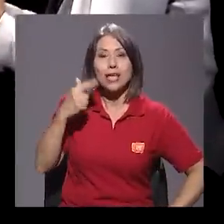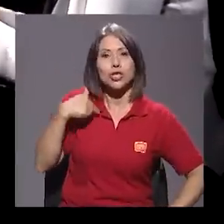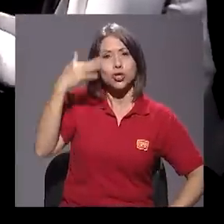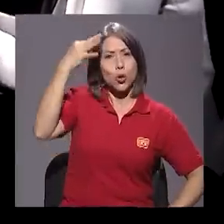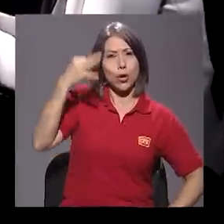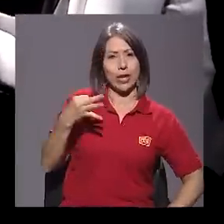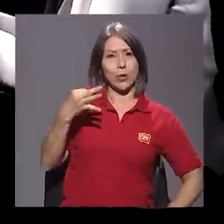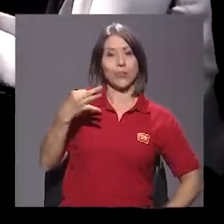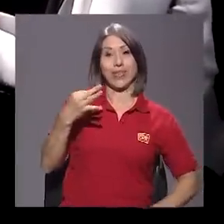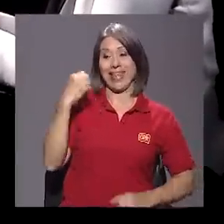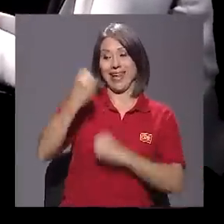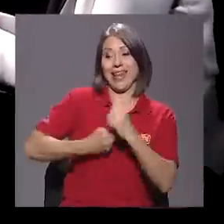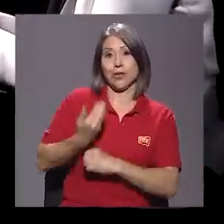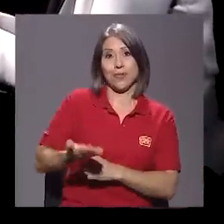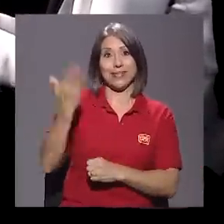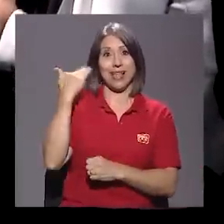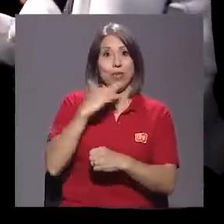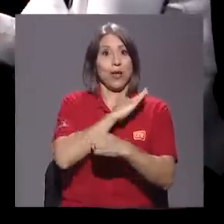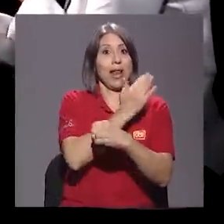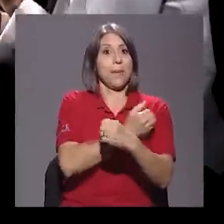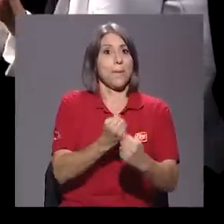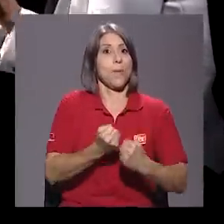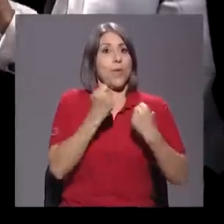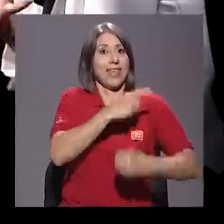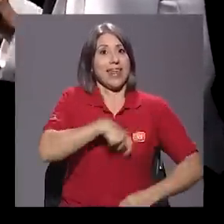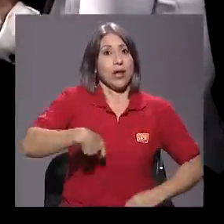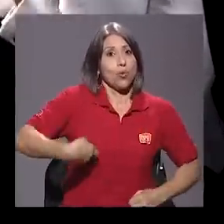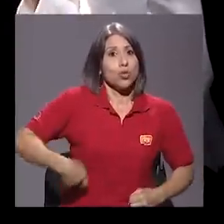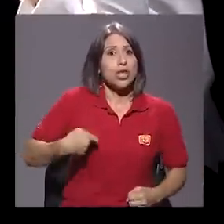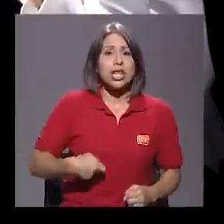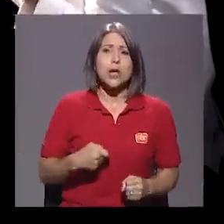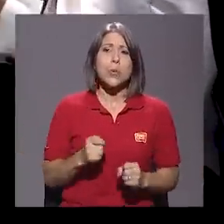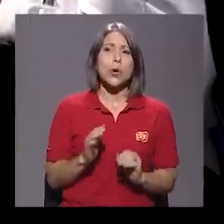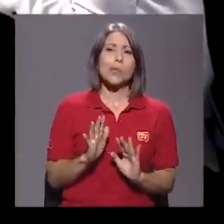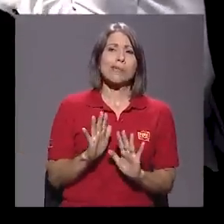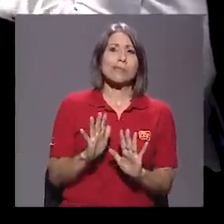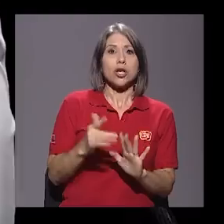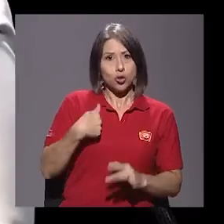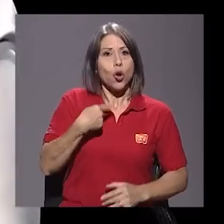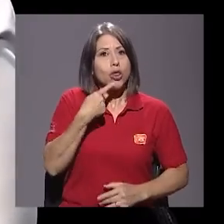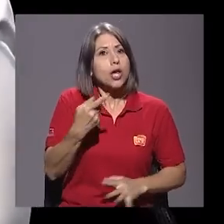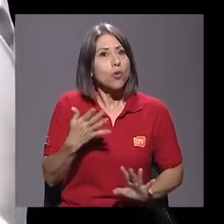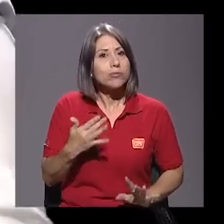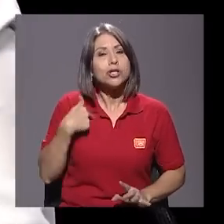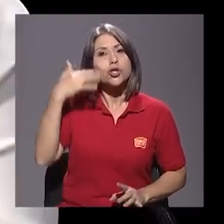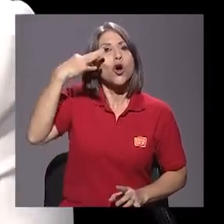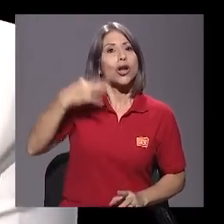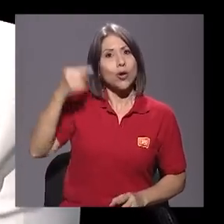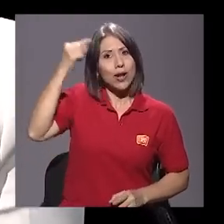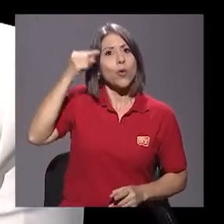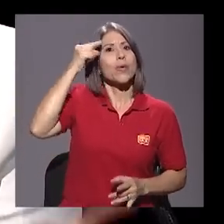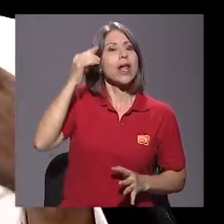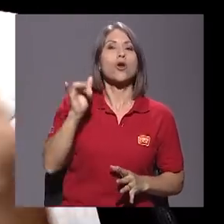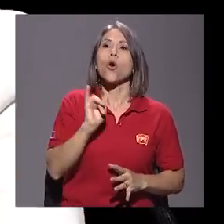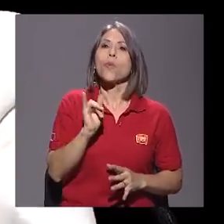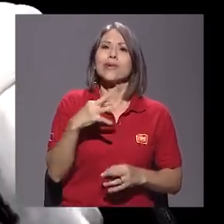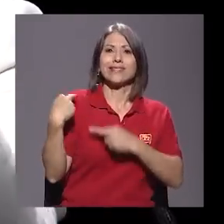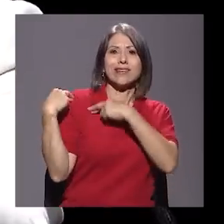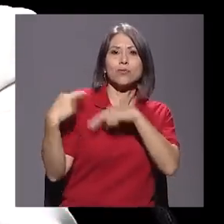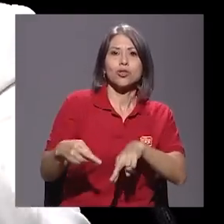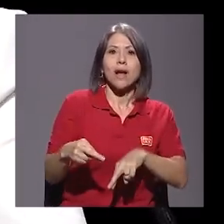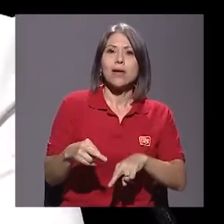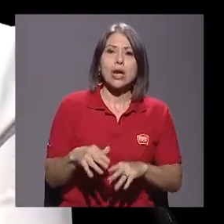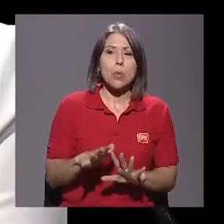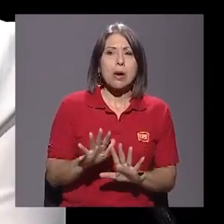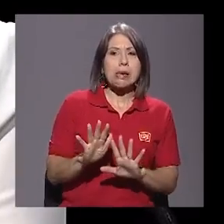hermetismo del Poder Ejecutivo el año pasado, lo digo con total apertura, a mí me parece que fue un hermetismo irresponsable. Es cierto